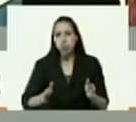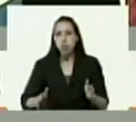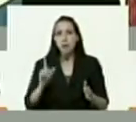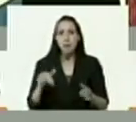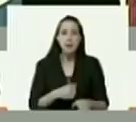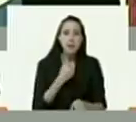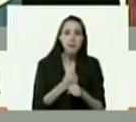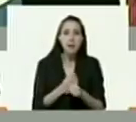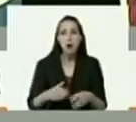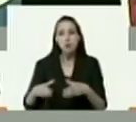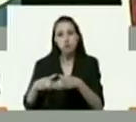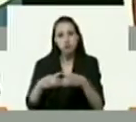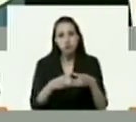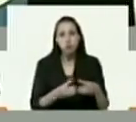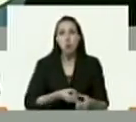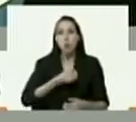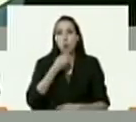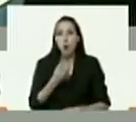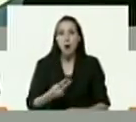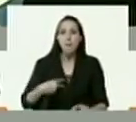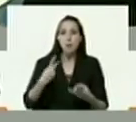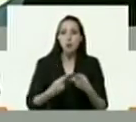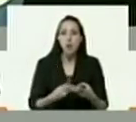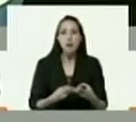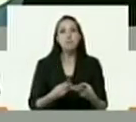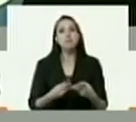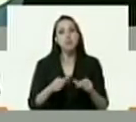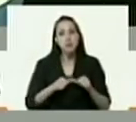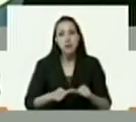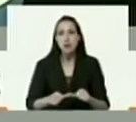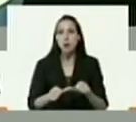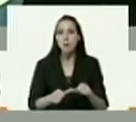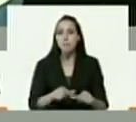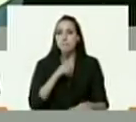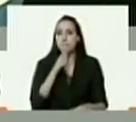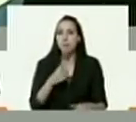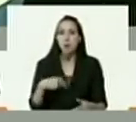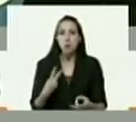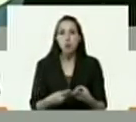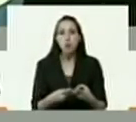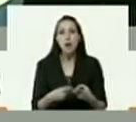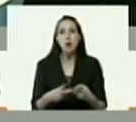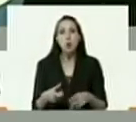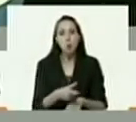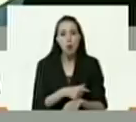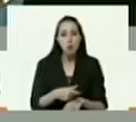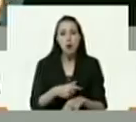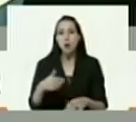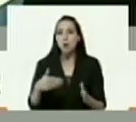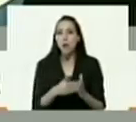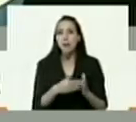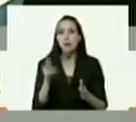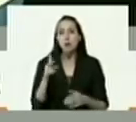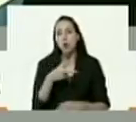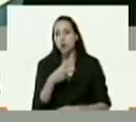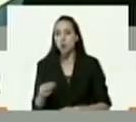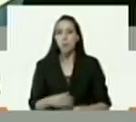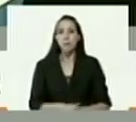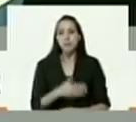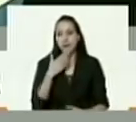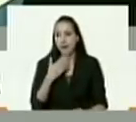trabajar en conjunto, muy bien. Con buena voluntad, lo que sea. Con mala voluntad, con el gobierno de Venezuela, absolutamente nada. Muchas